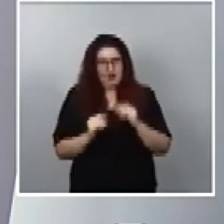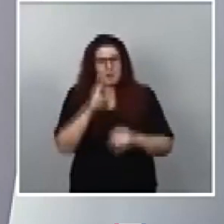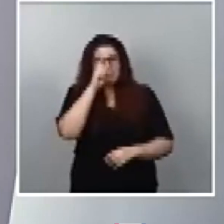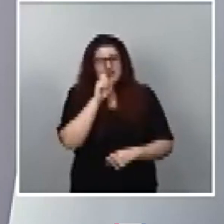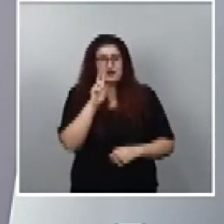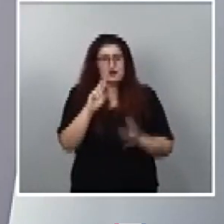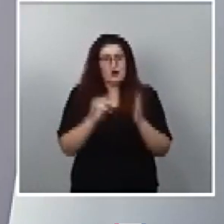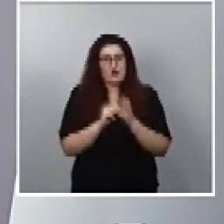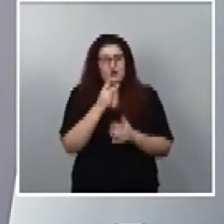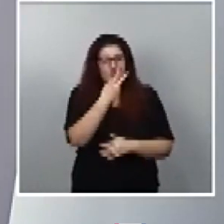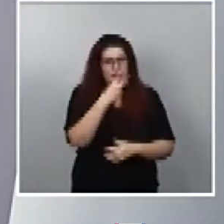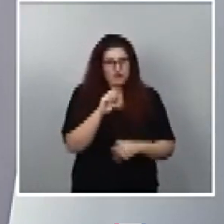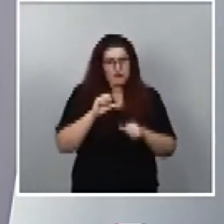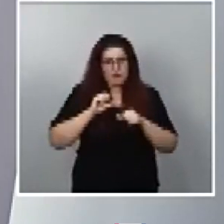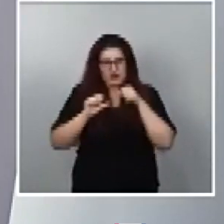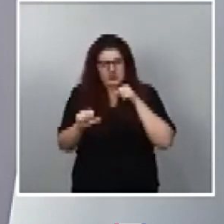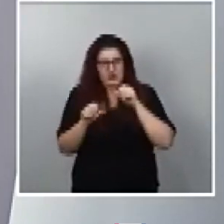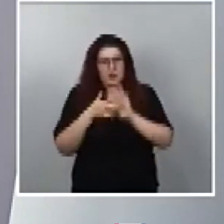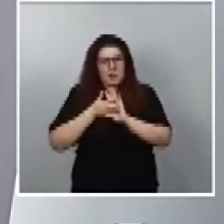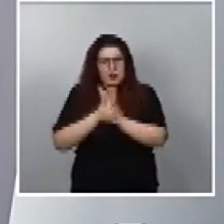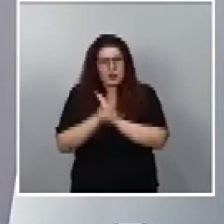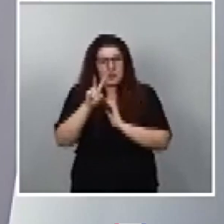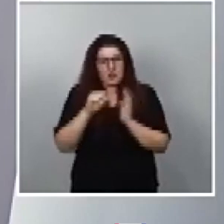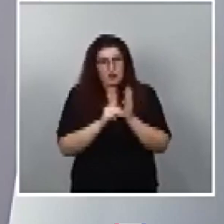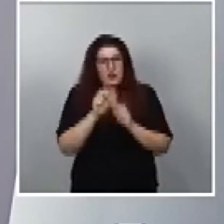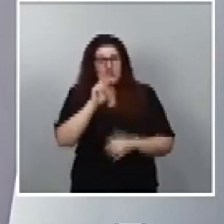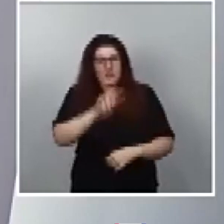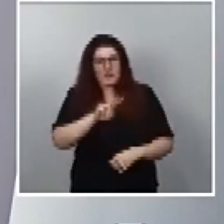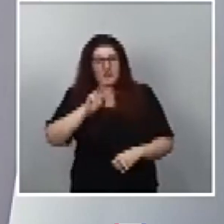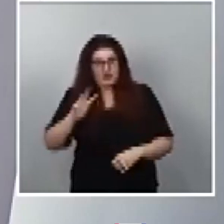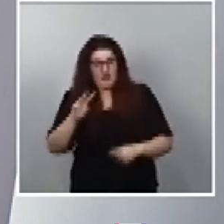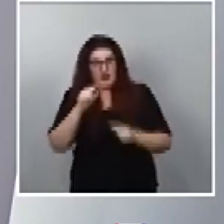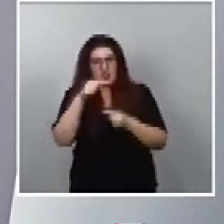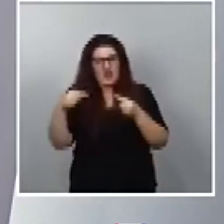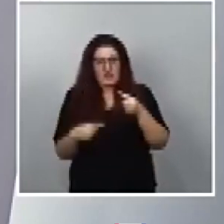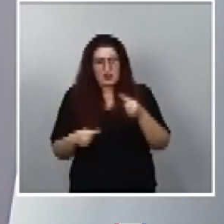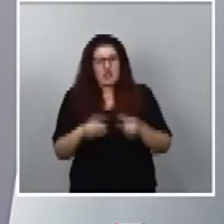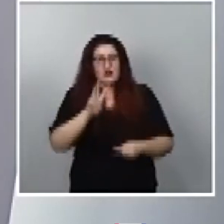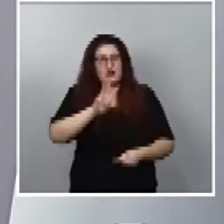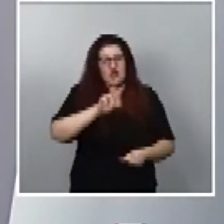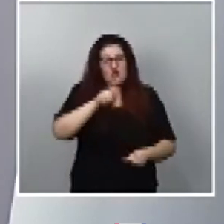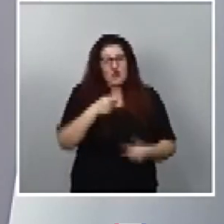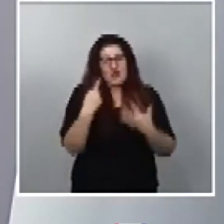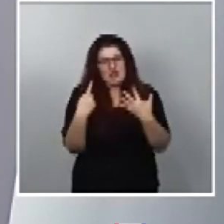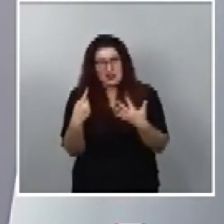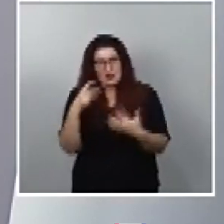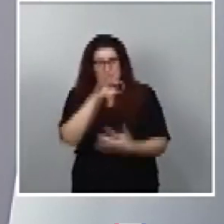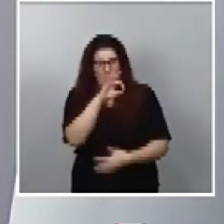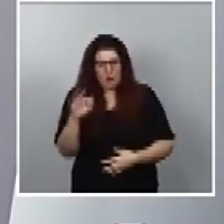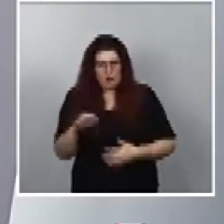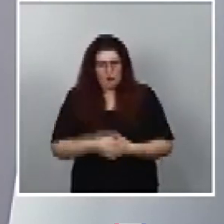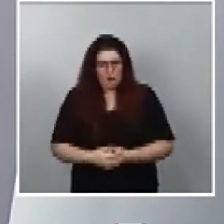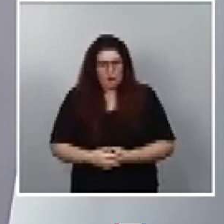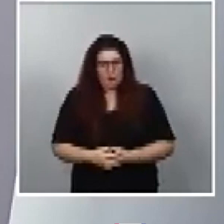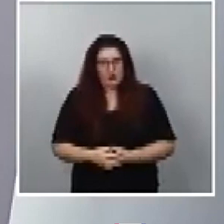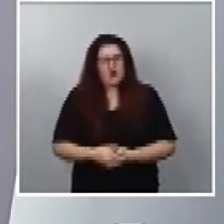el año 2020 logrando cerrar 2023 con un déficit del 3,6 por una